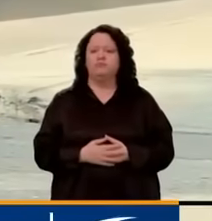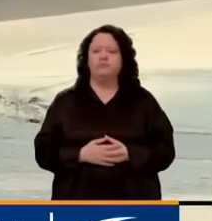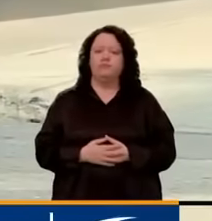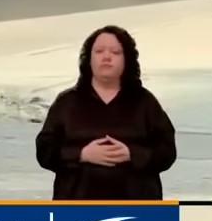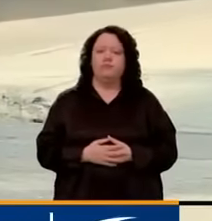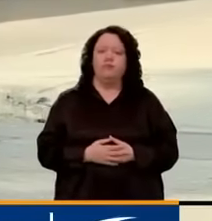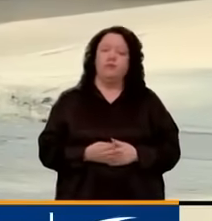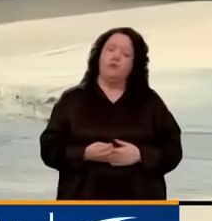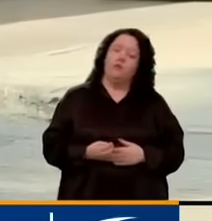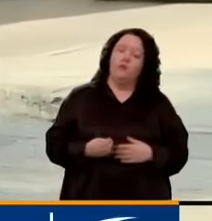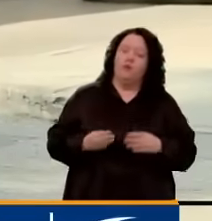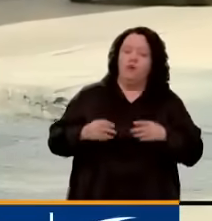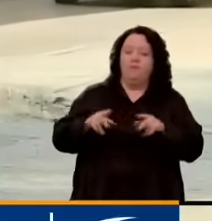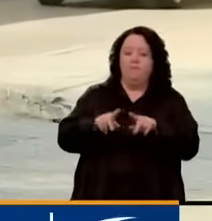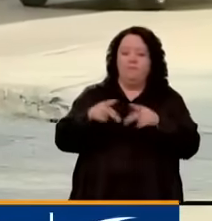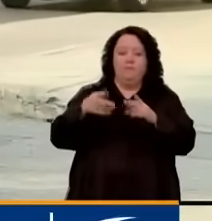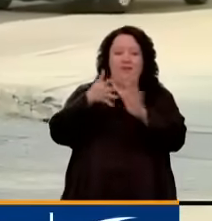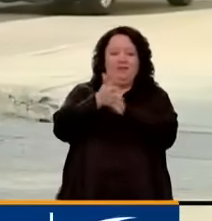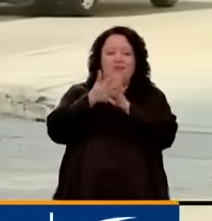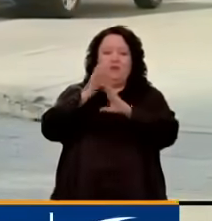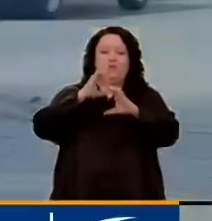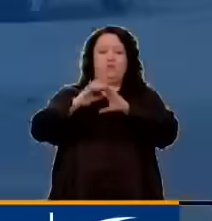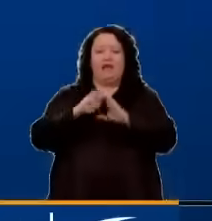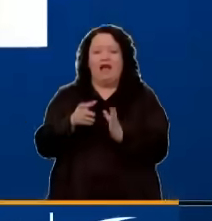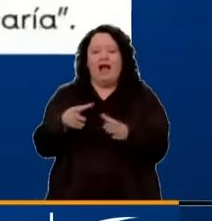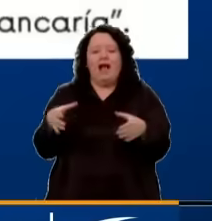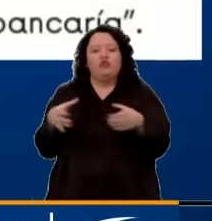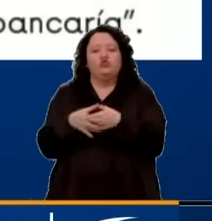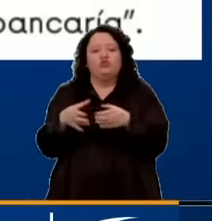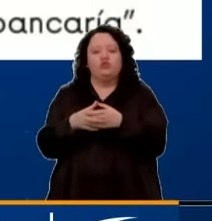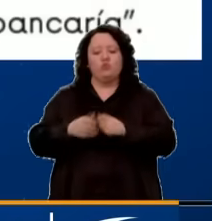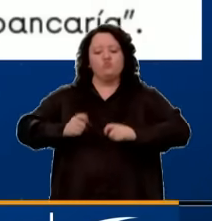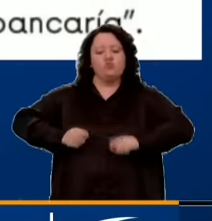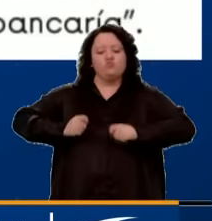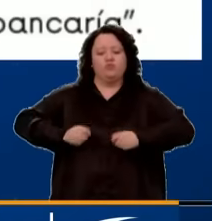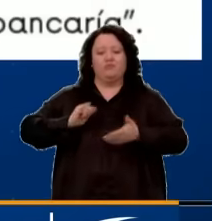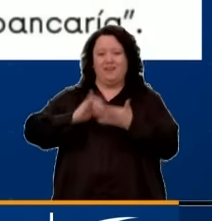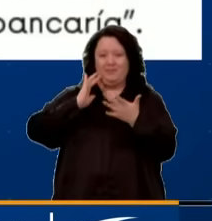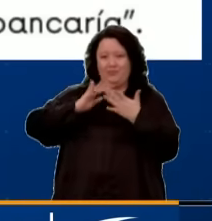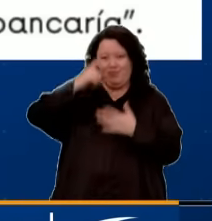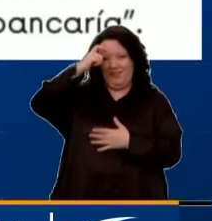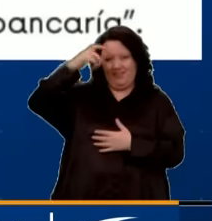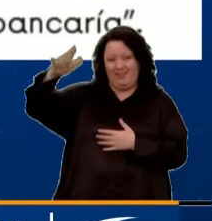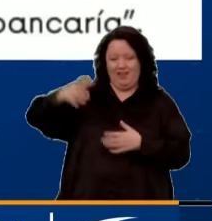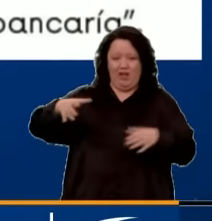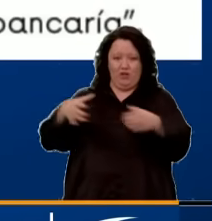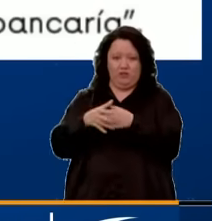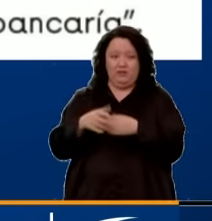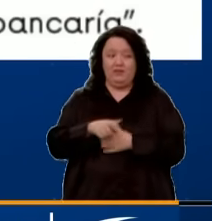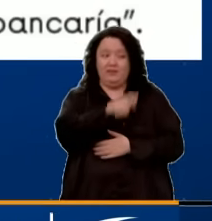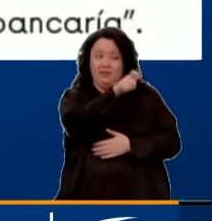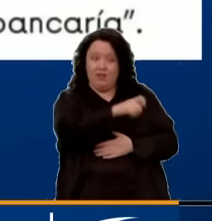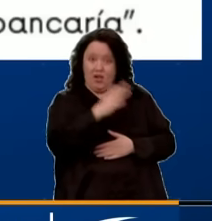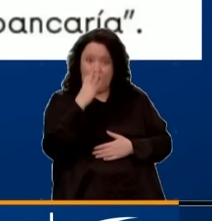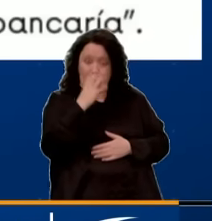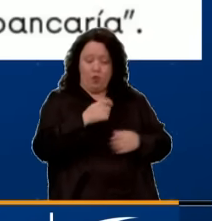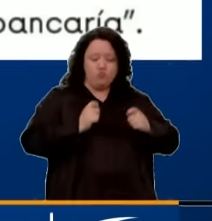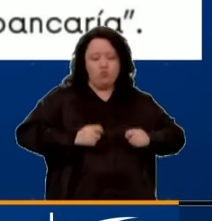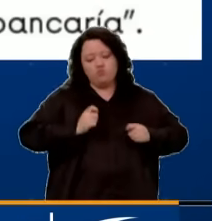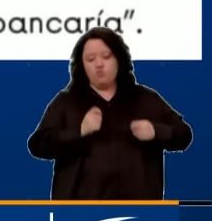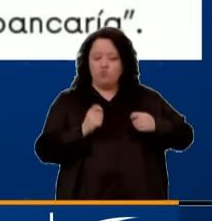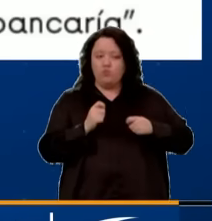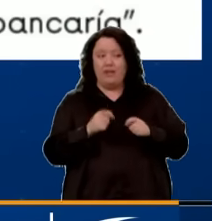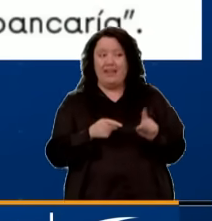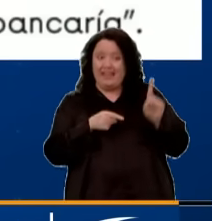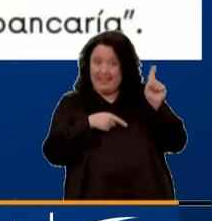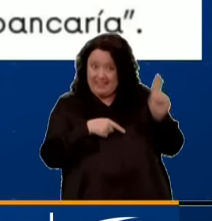En un comunicado de prensa, la Asociación de Cocheros de Cartagena señala que este cochero que le hizo el recorrido a la